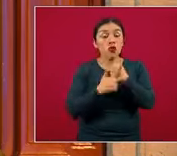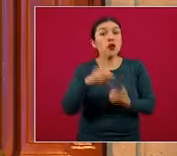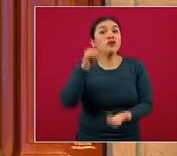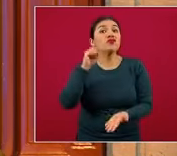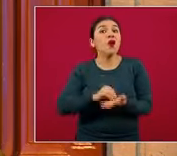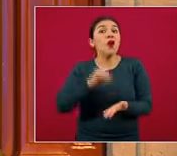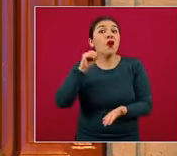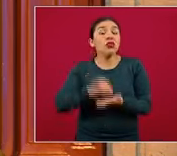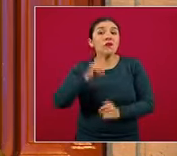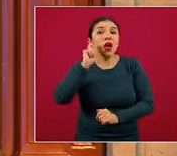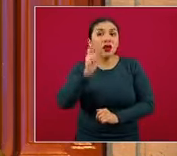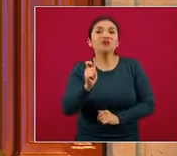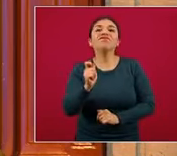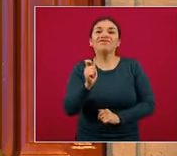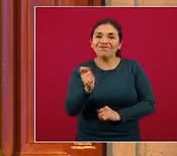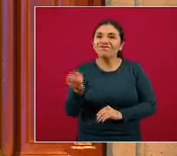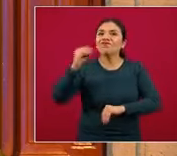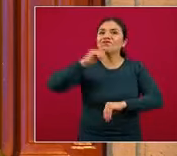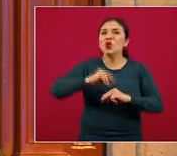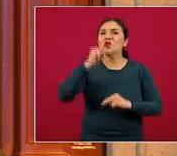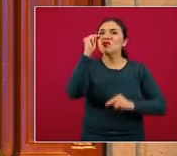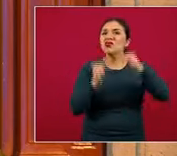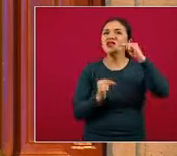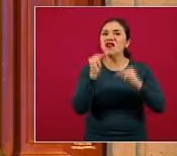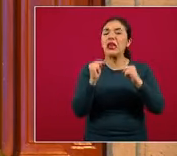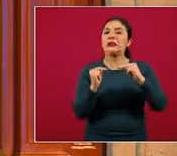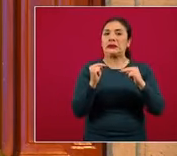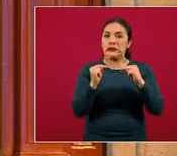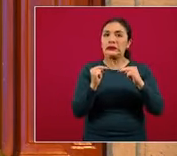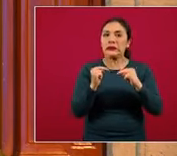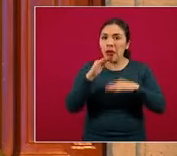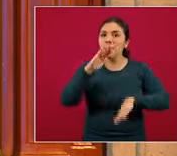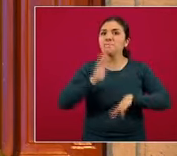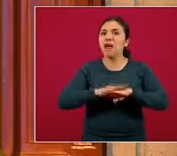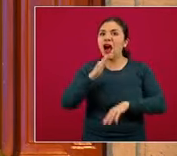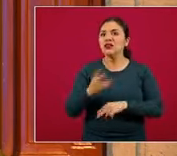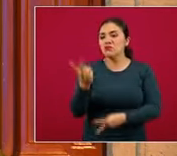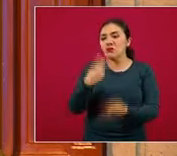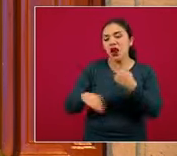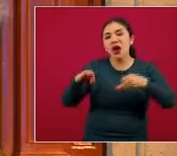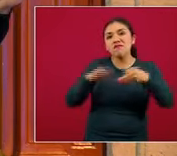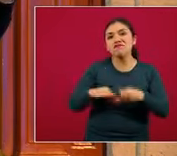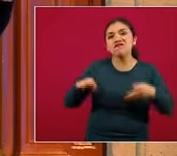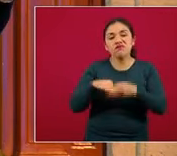todavía se encontraba en un nivel de presentación y ocurrencia de